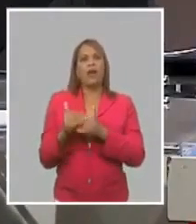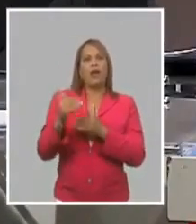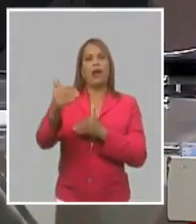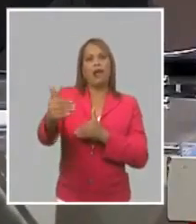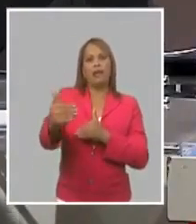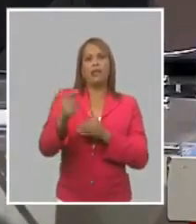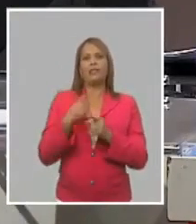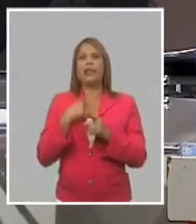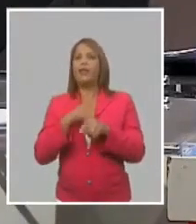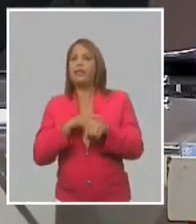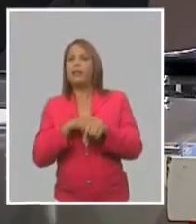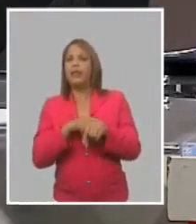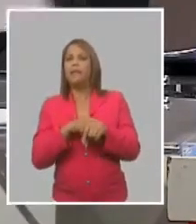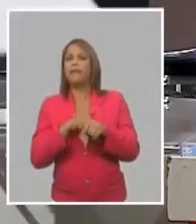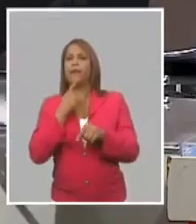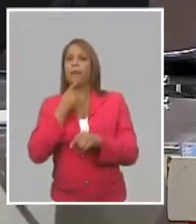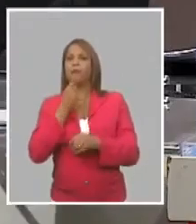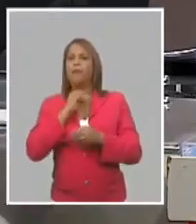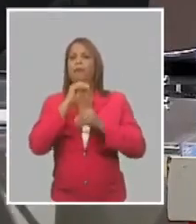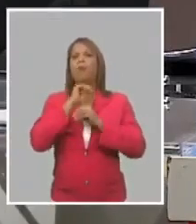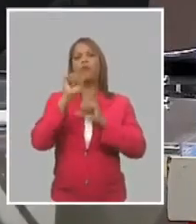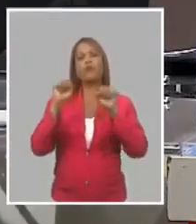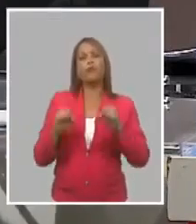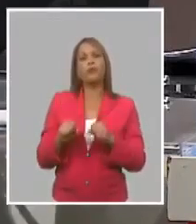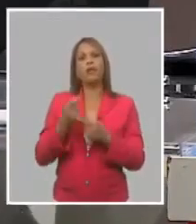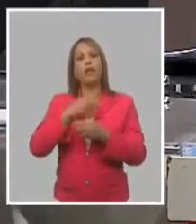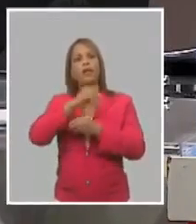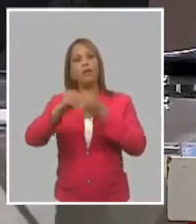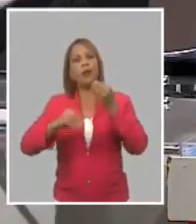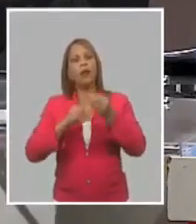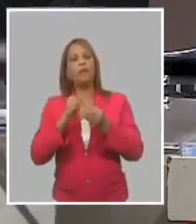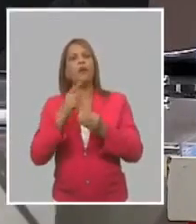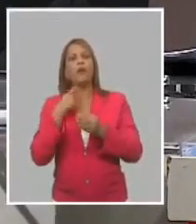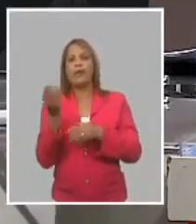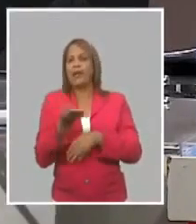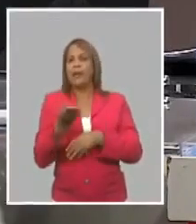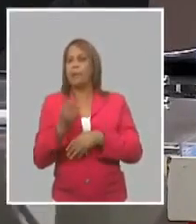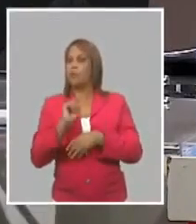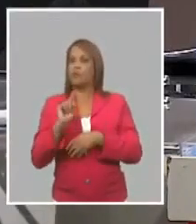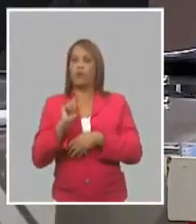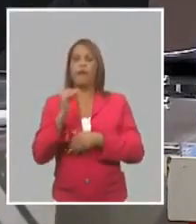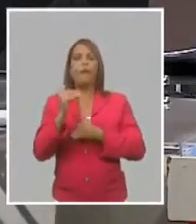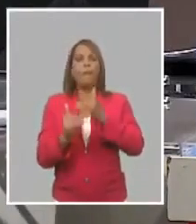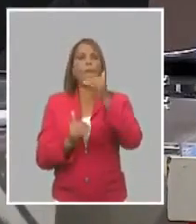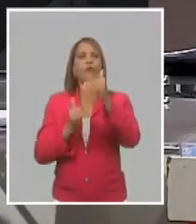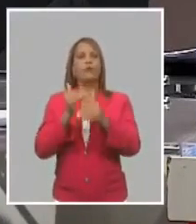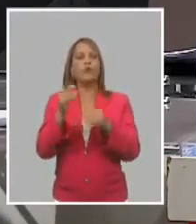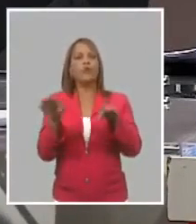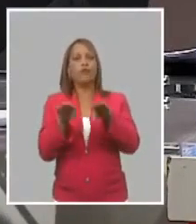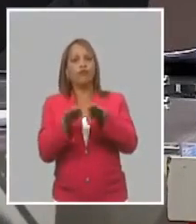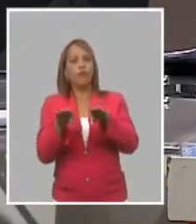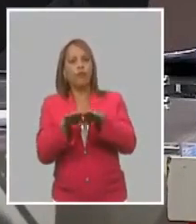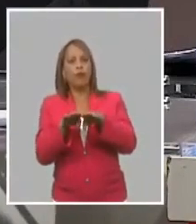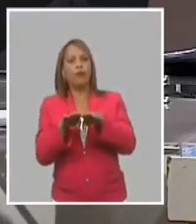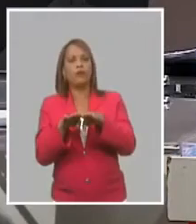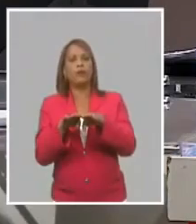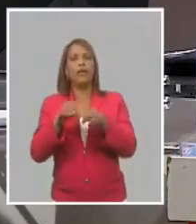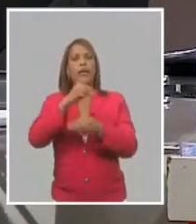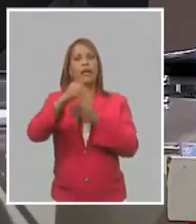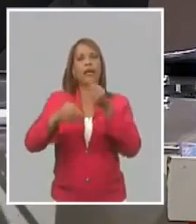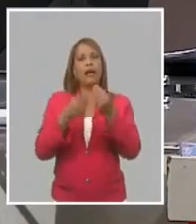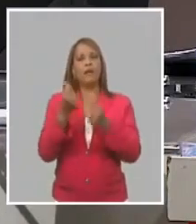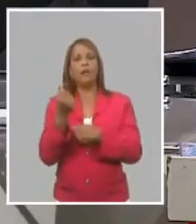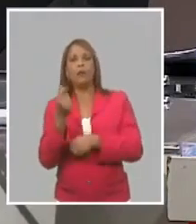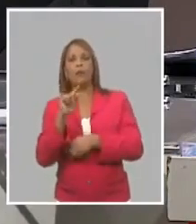decía que fue una de las posibilidades, sino sería un proceso paralelo igual a la unificación monetaria.